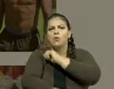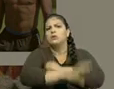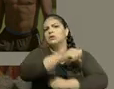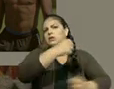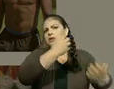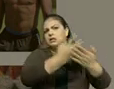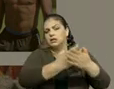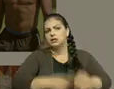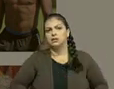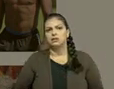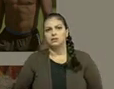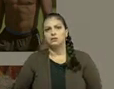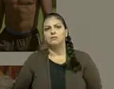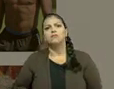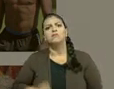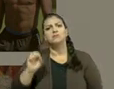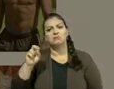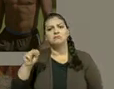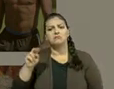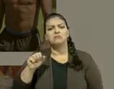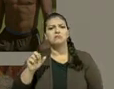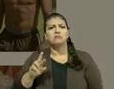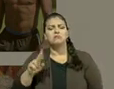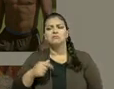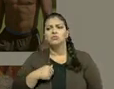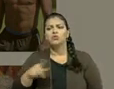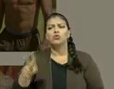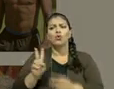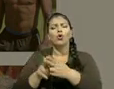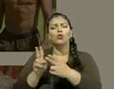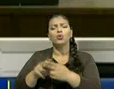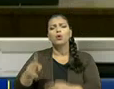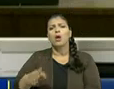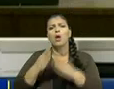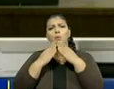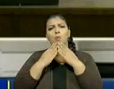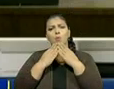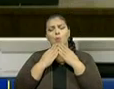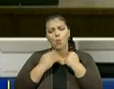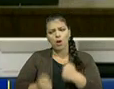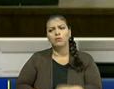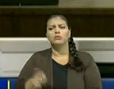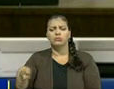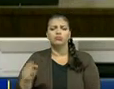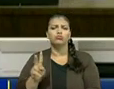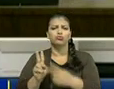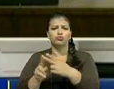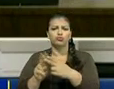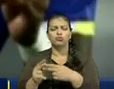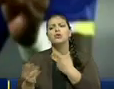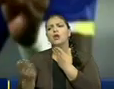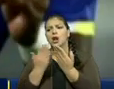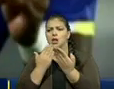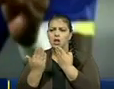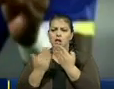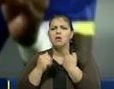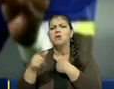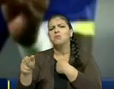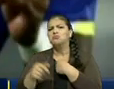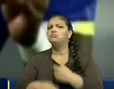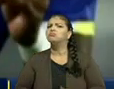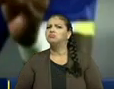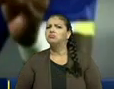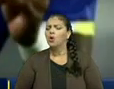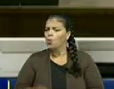Enner Valencia es un hombre bueno. Yo lo he hablado, he conversado con él. Ajá. Es un muchacho sencillo.